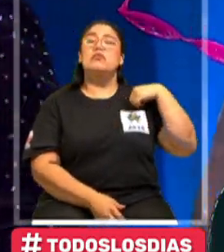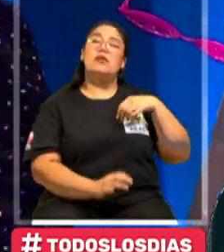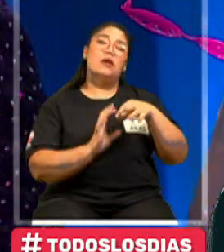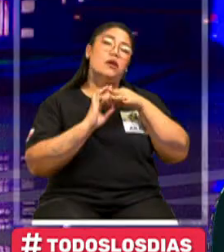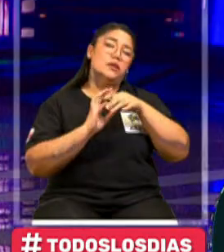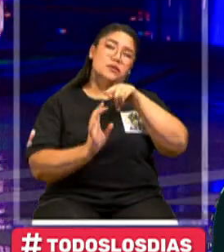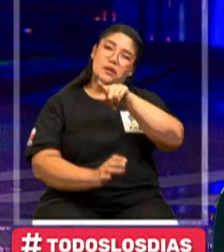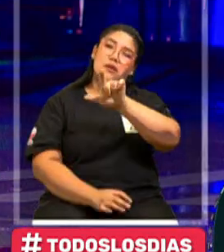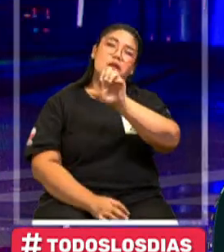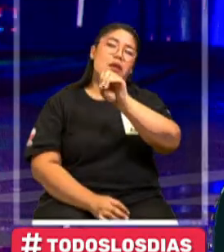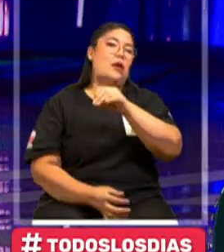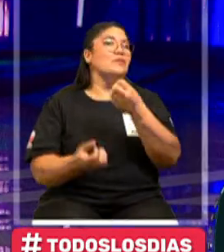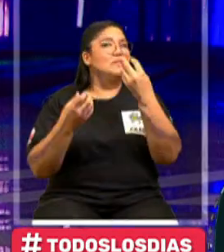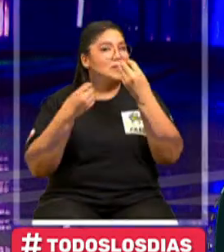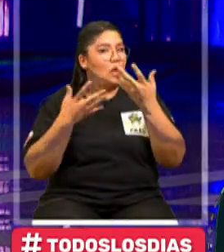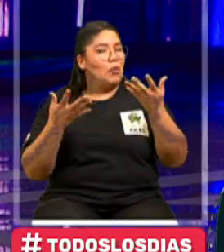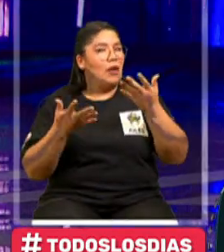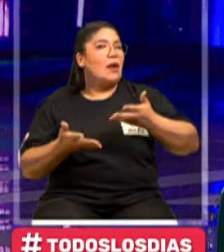don Leo que me enseñó a cantar, además.